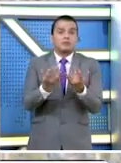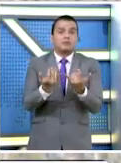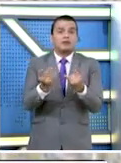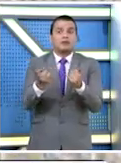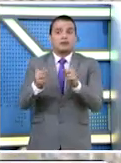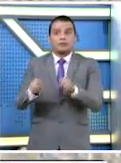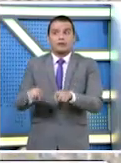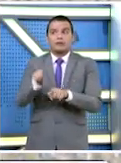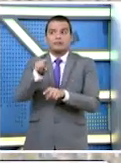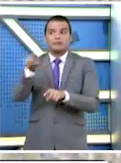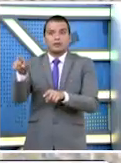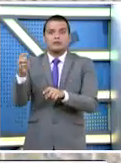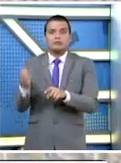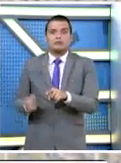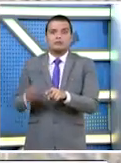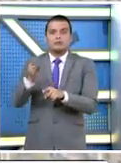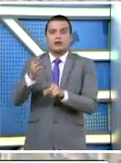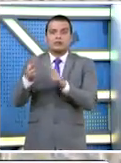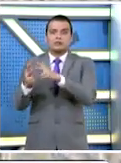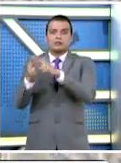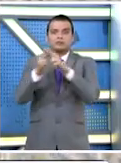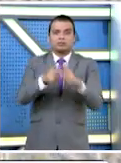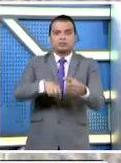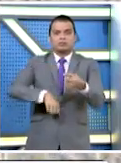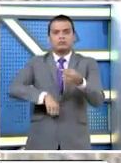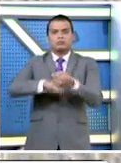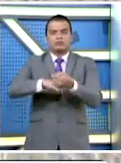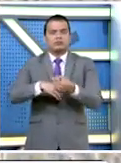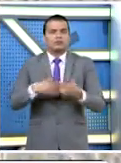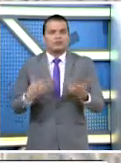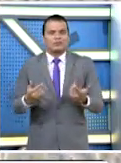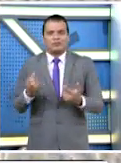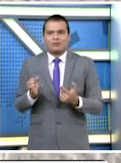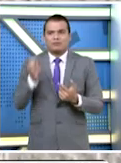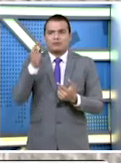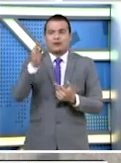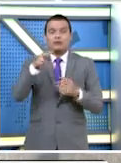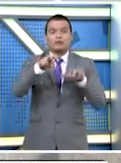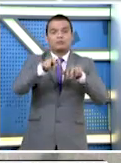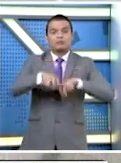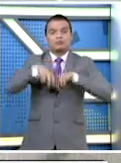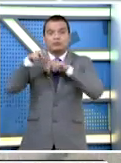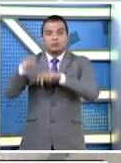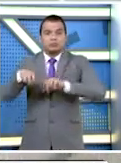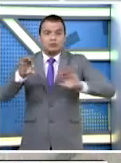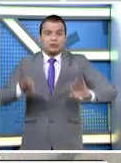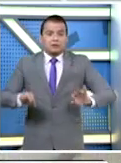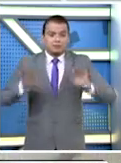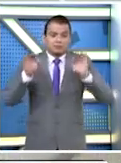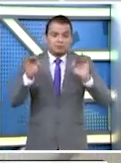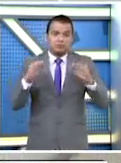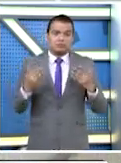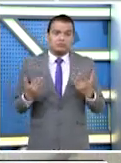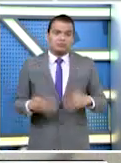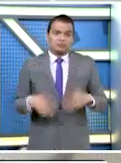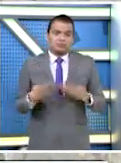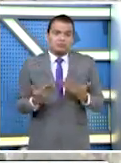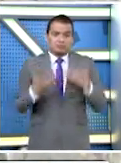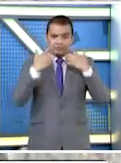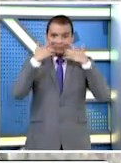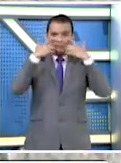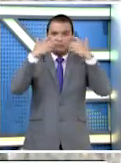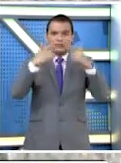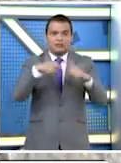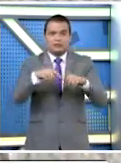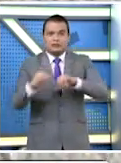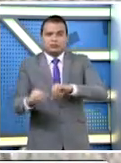deporte asociado con los créditos del banco agrario esto es muy bueno sobre todo los equipos de marca de nuestro país